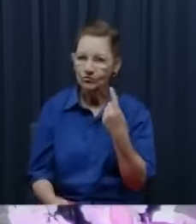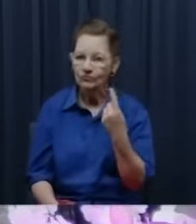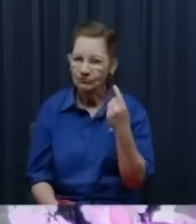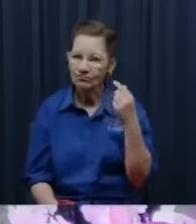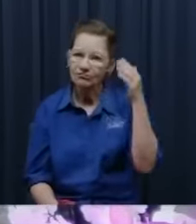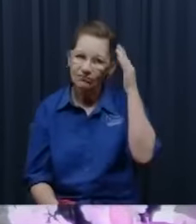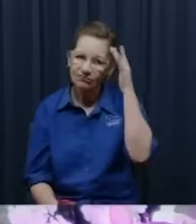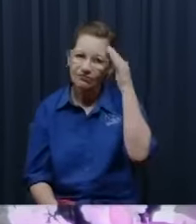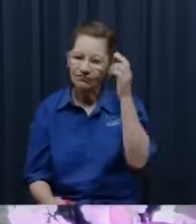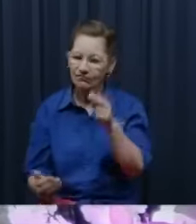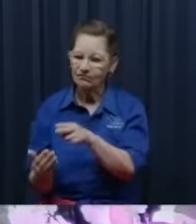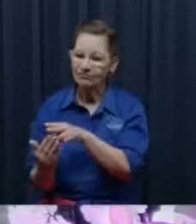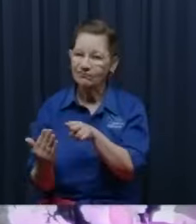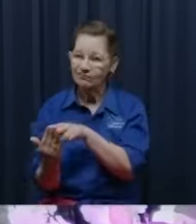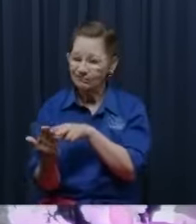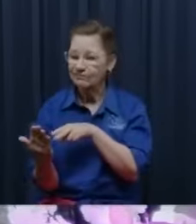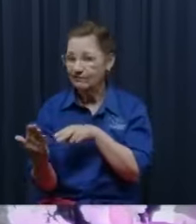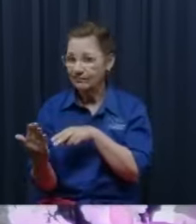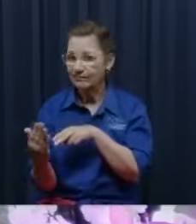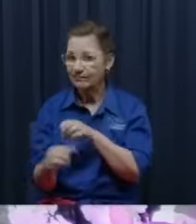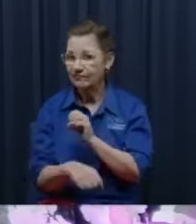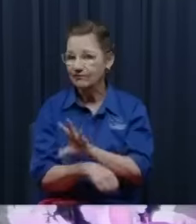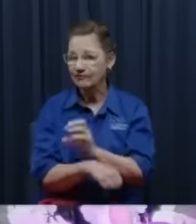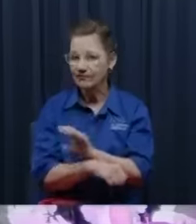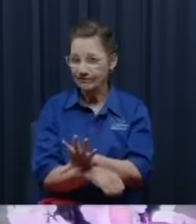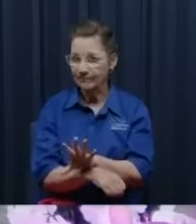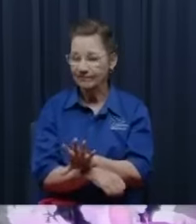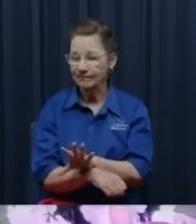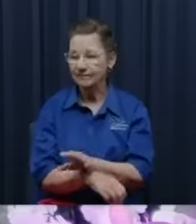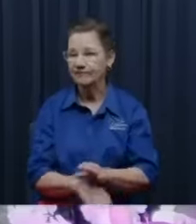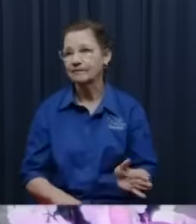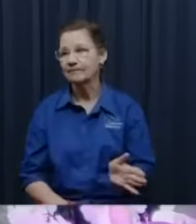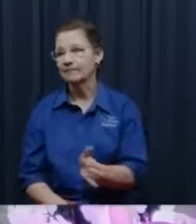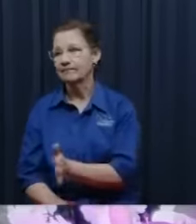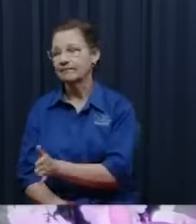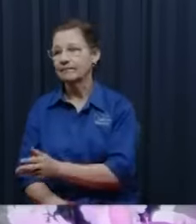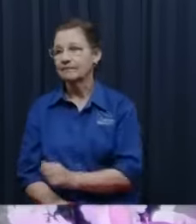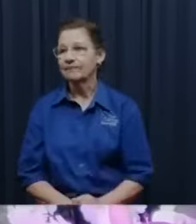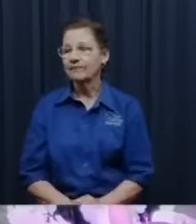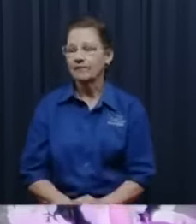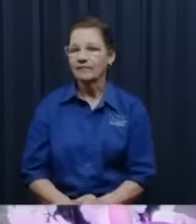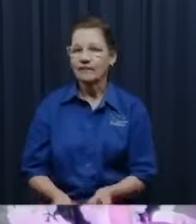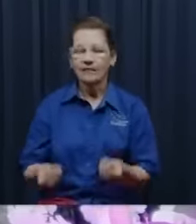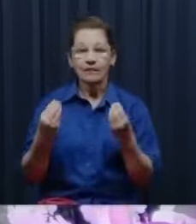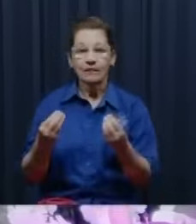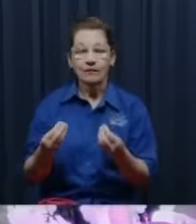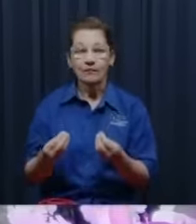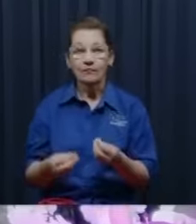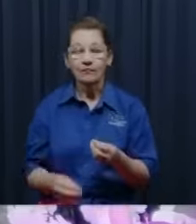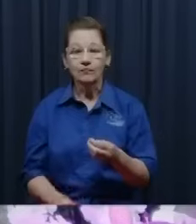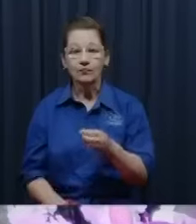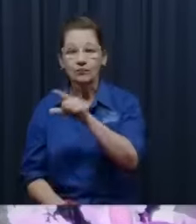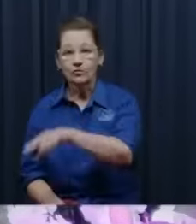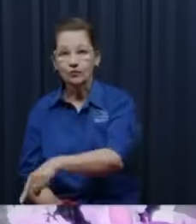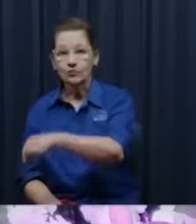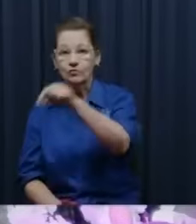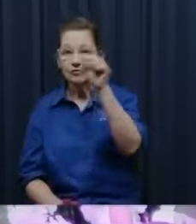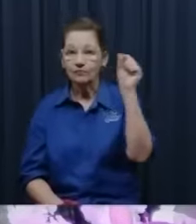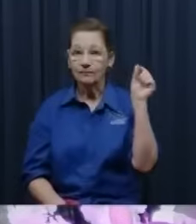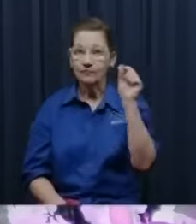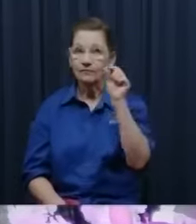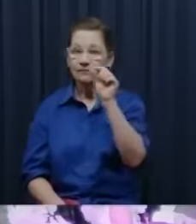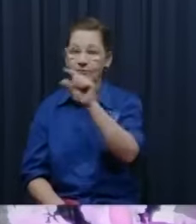en eso la cuestión está que han pasado Ya varios meses y